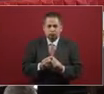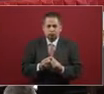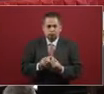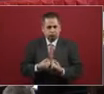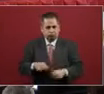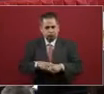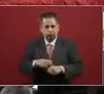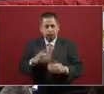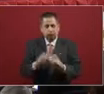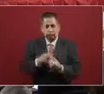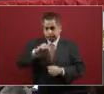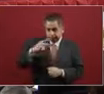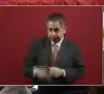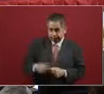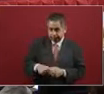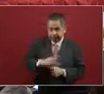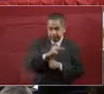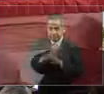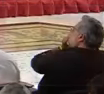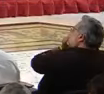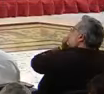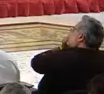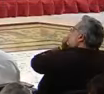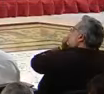social del país.